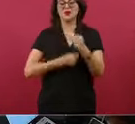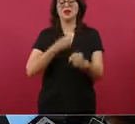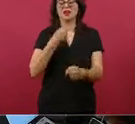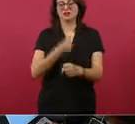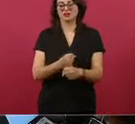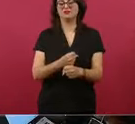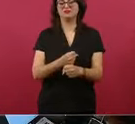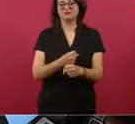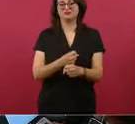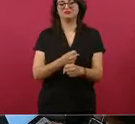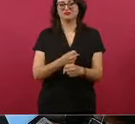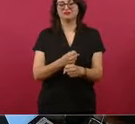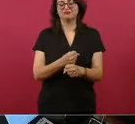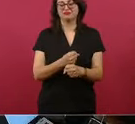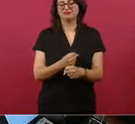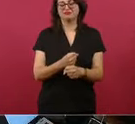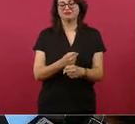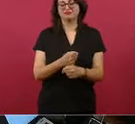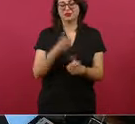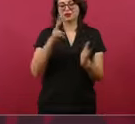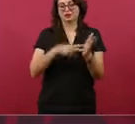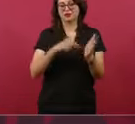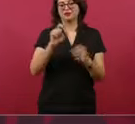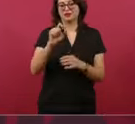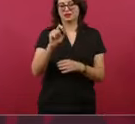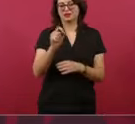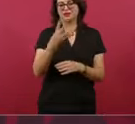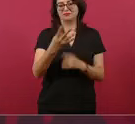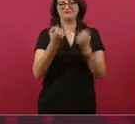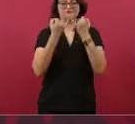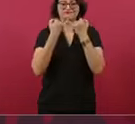trimestre del año próximo.